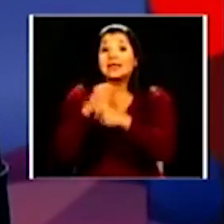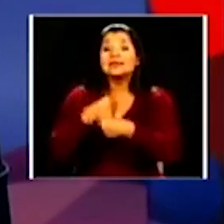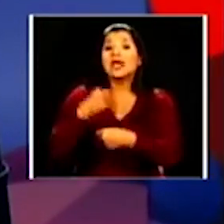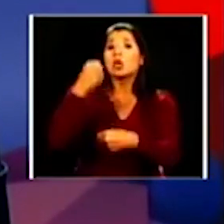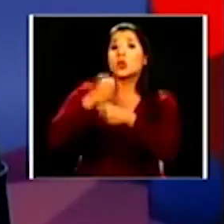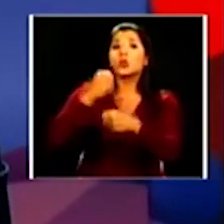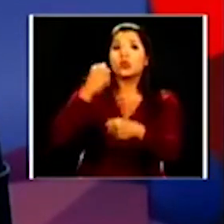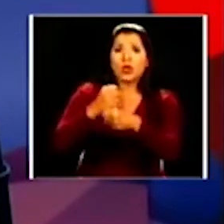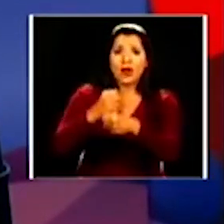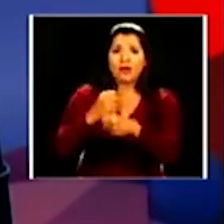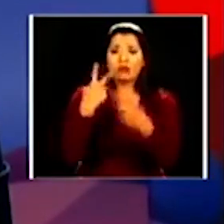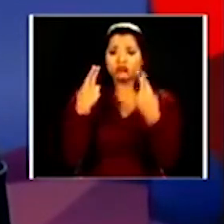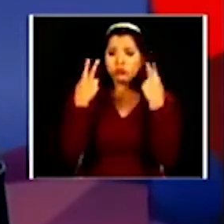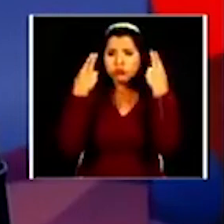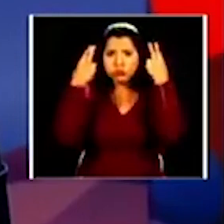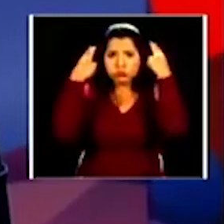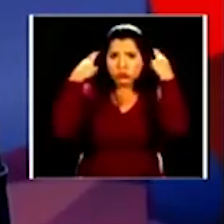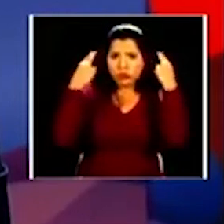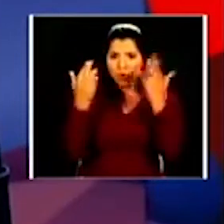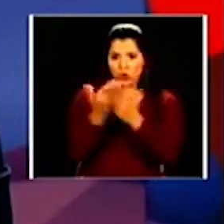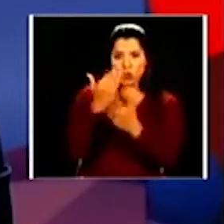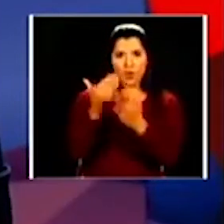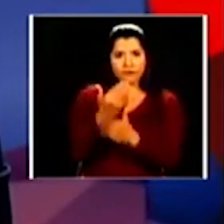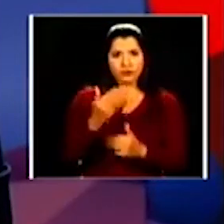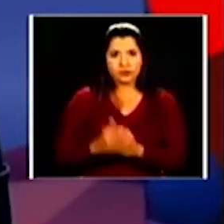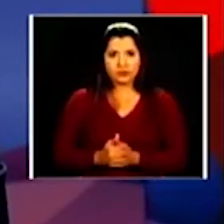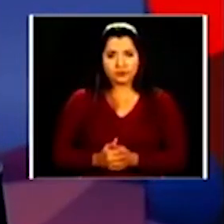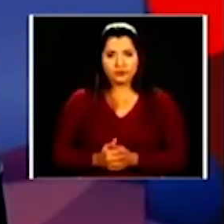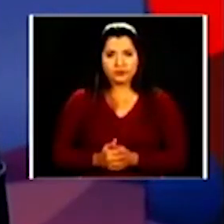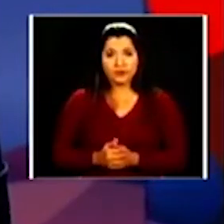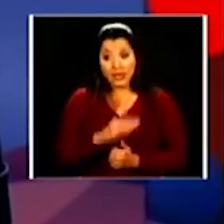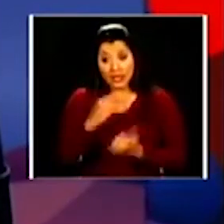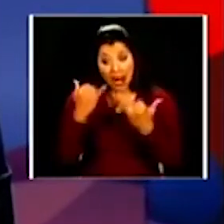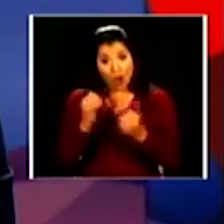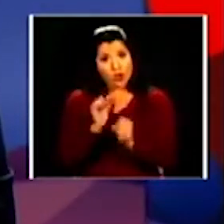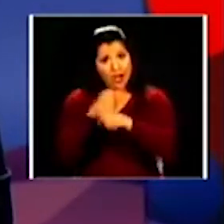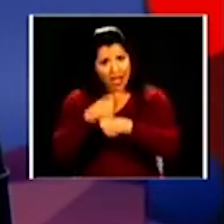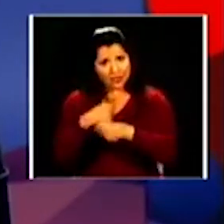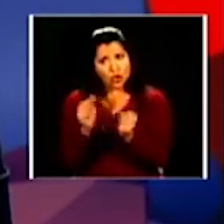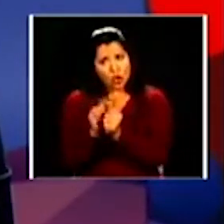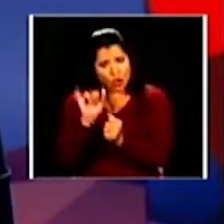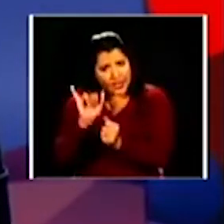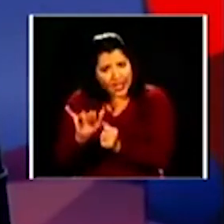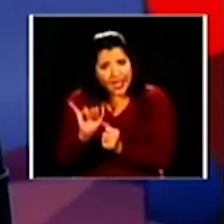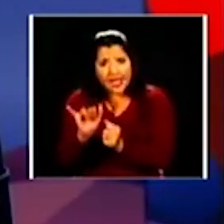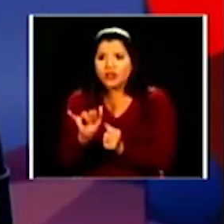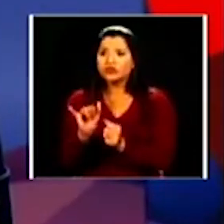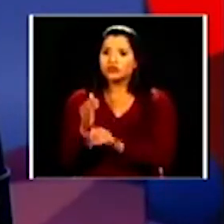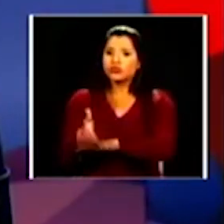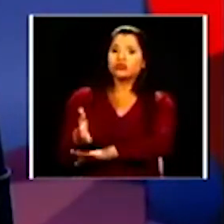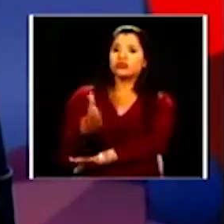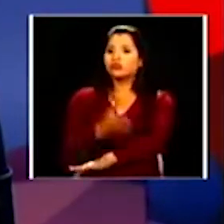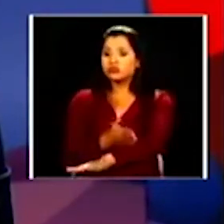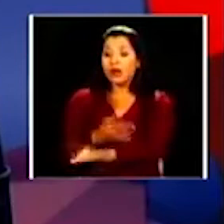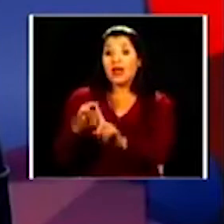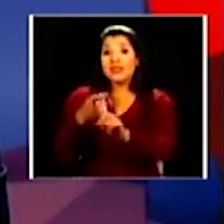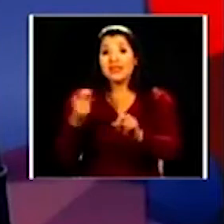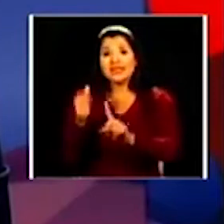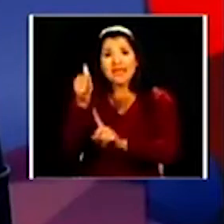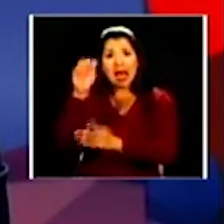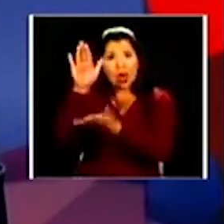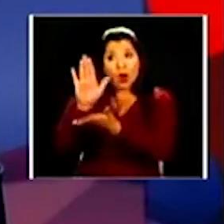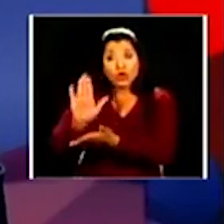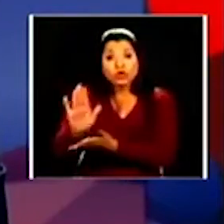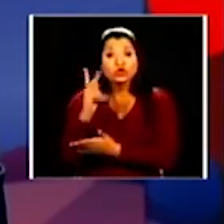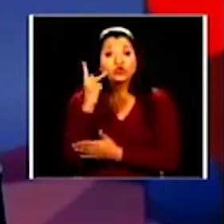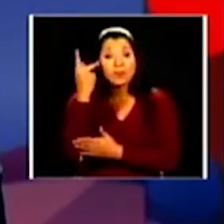en cortes de pelo, sofisticados. Y lo está haciendo y con eso está sacando adelante desde Alajuelita a sus